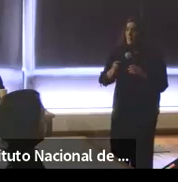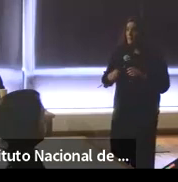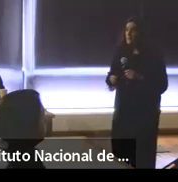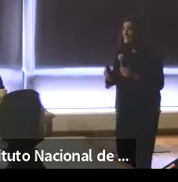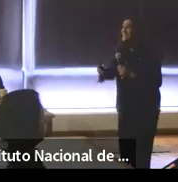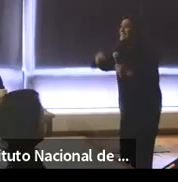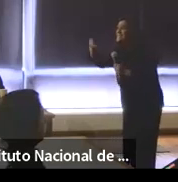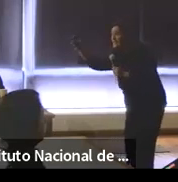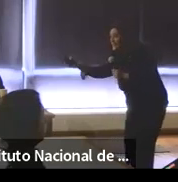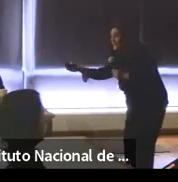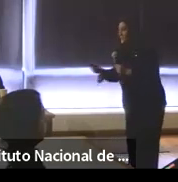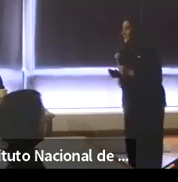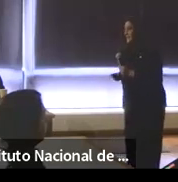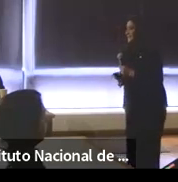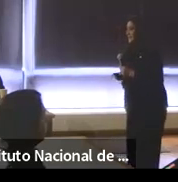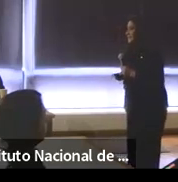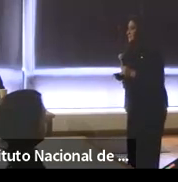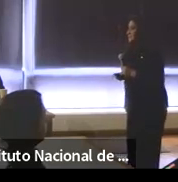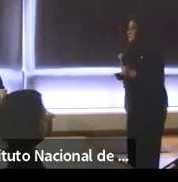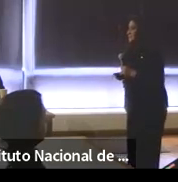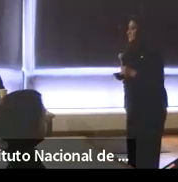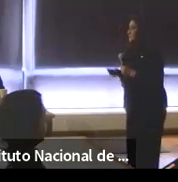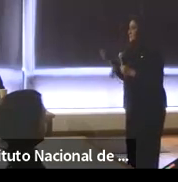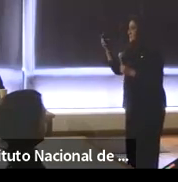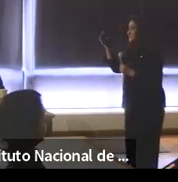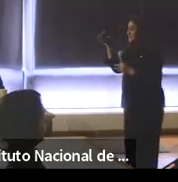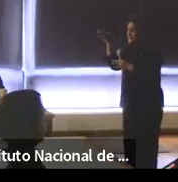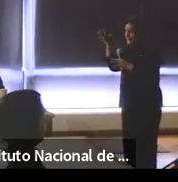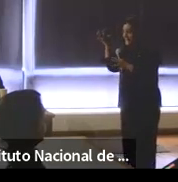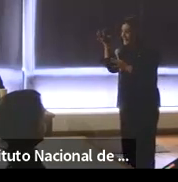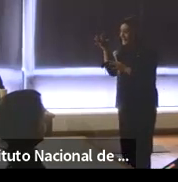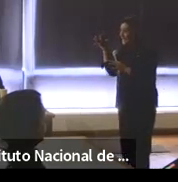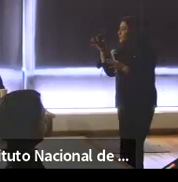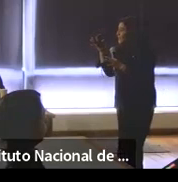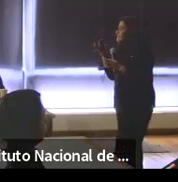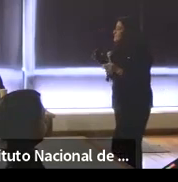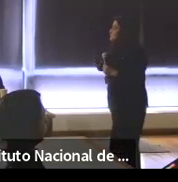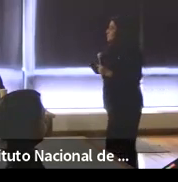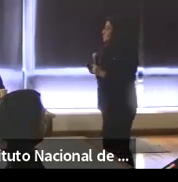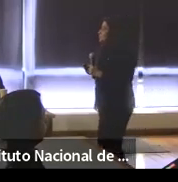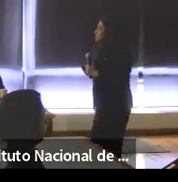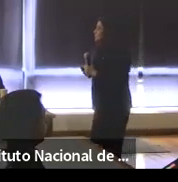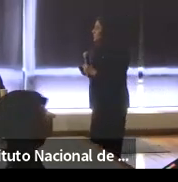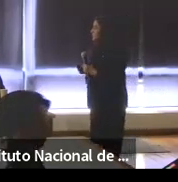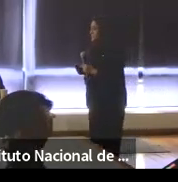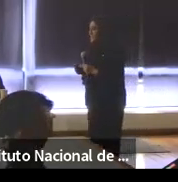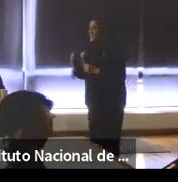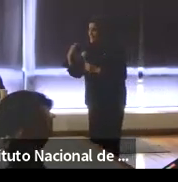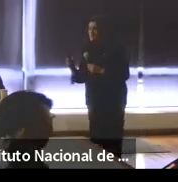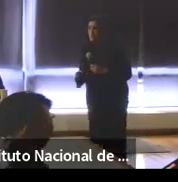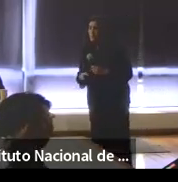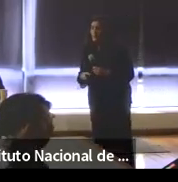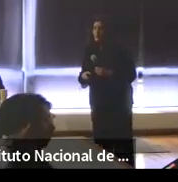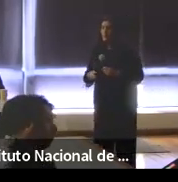normatividad y se sigue al pie de la letra se genera una disminución en los conflictos